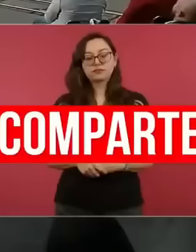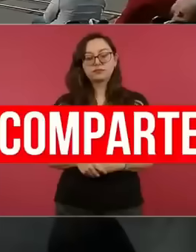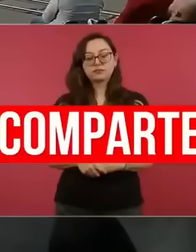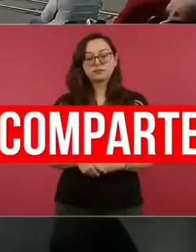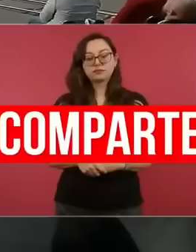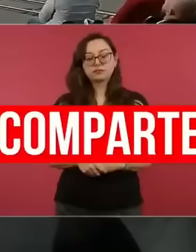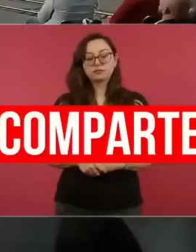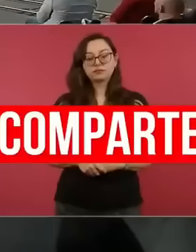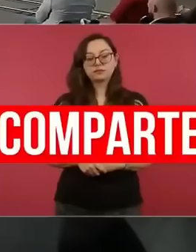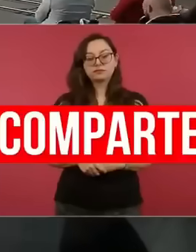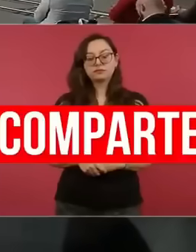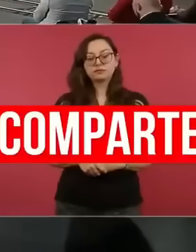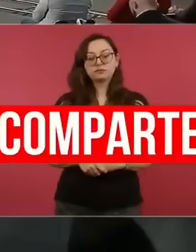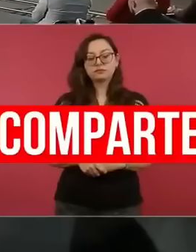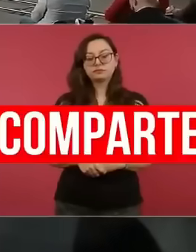solo que